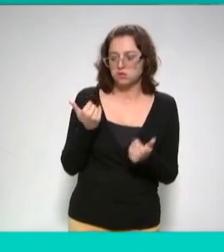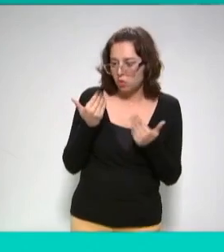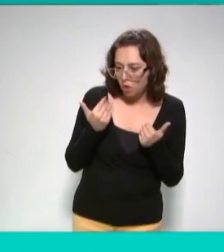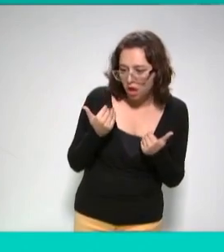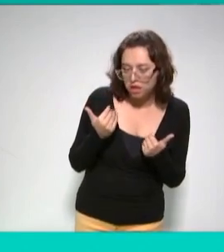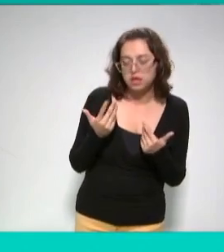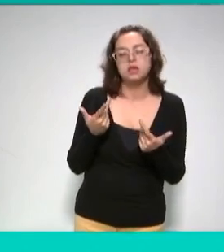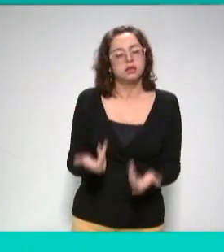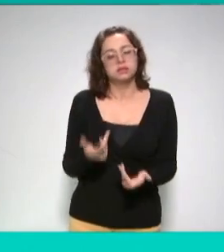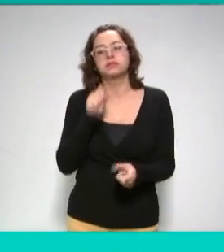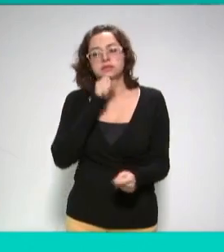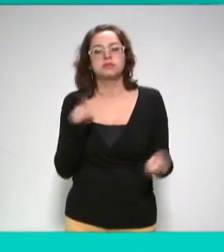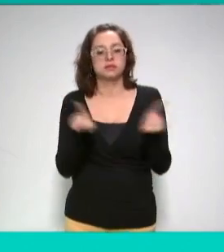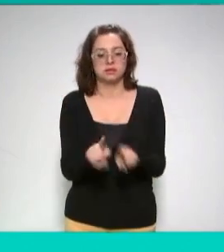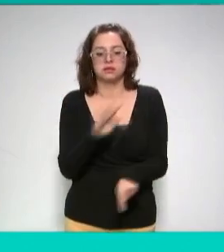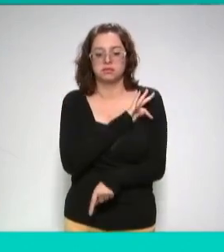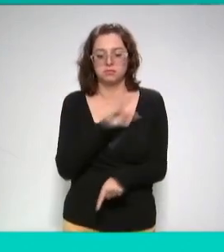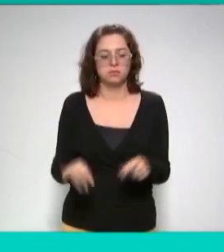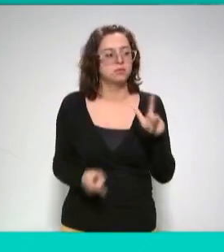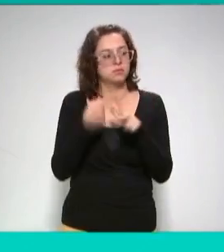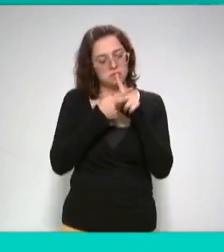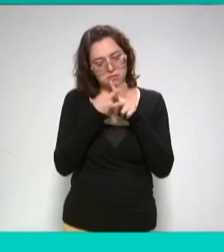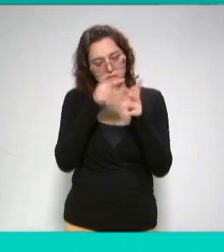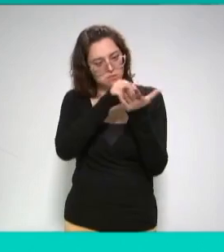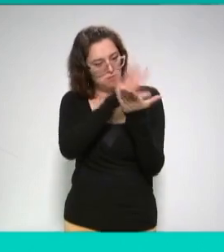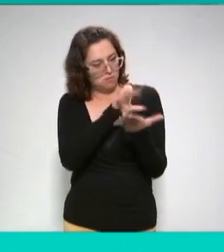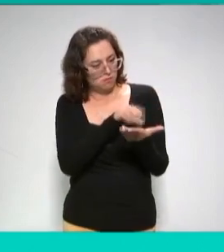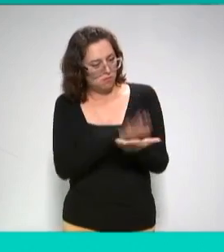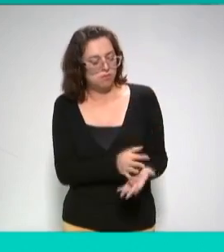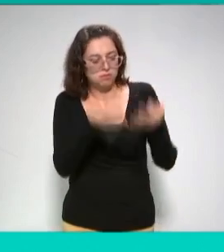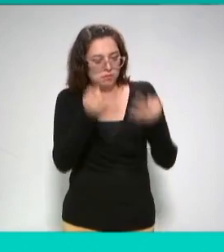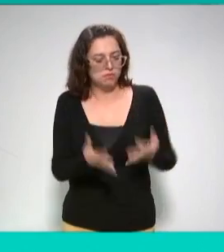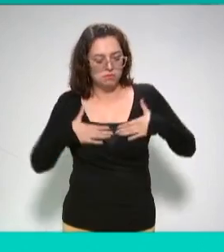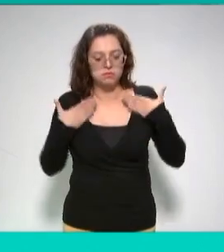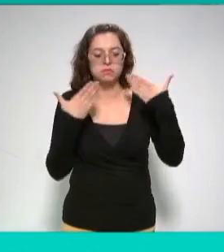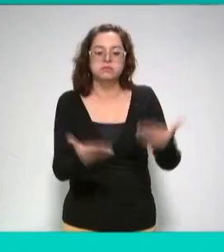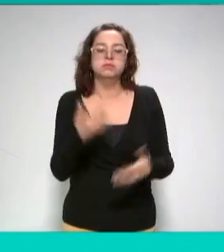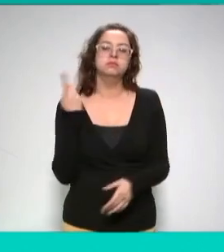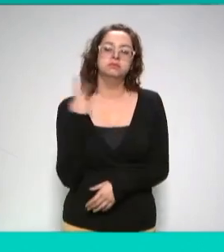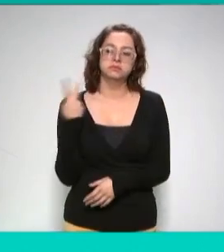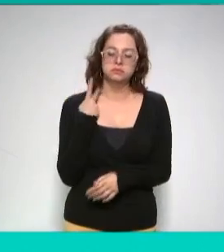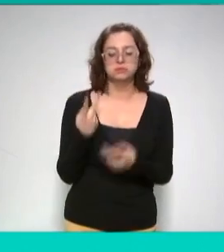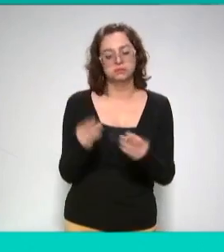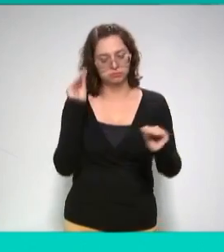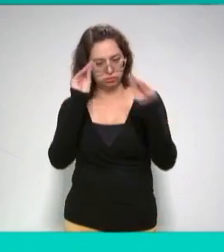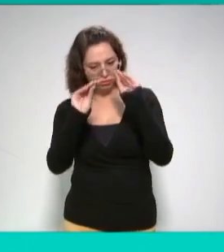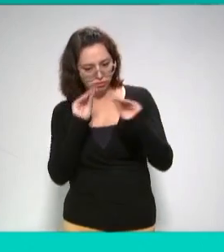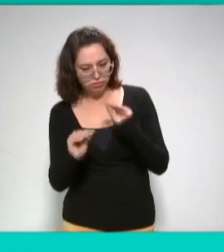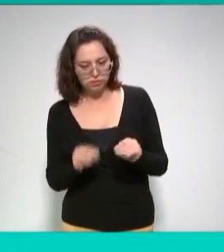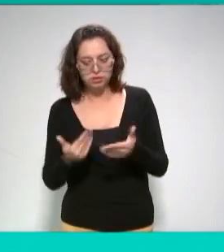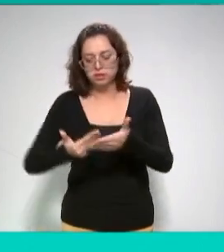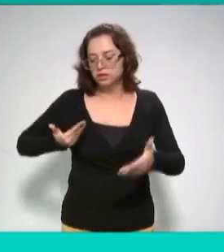sino que también se podrá contar con estadísticas confiables y relevantes para desarrollar políticas públicas enfocadas en